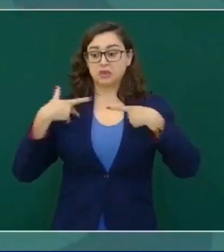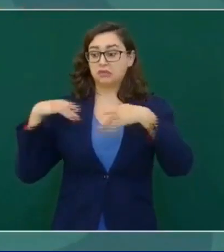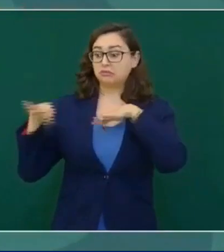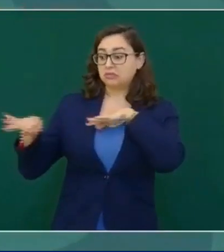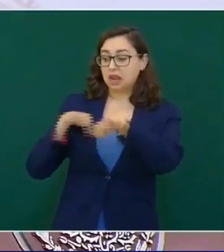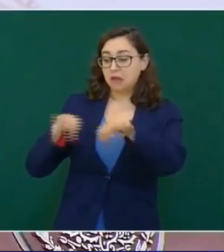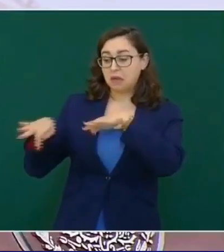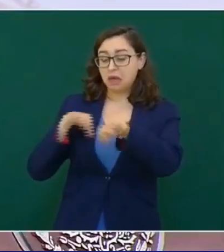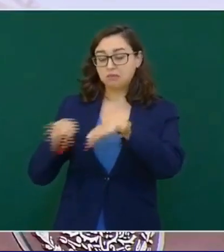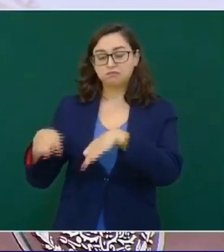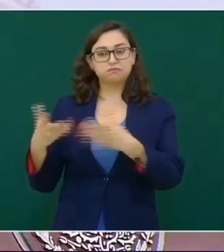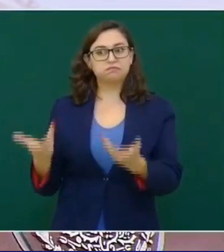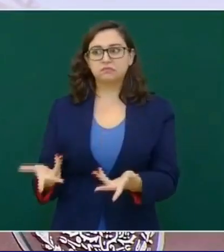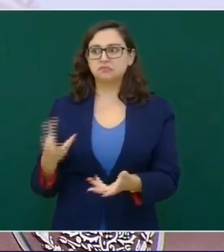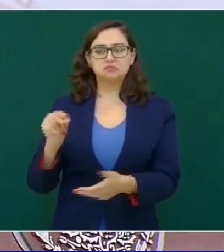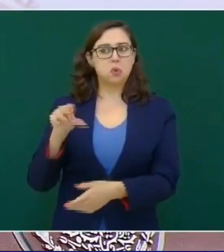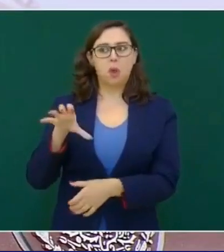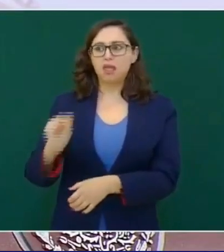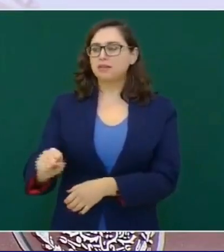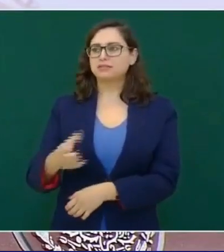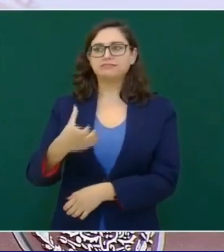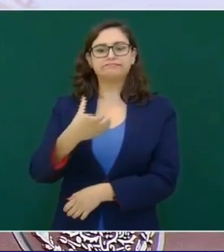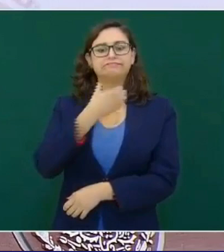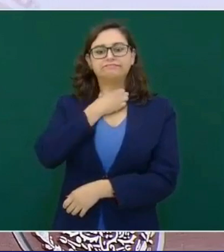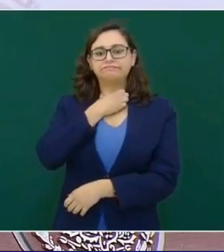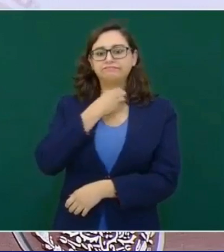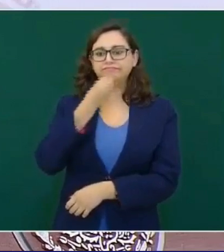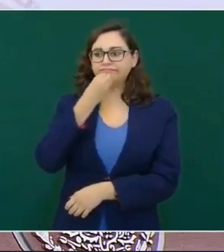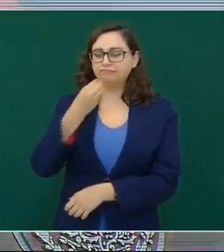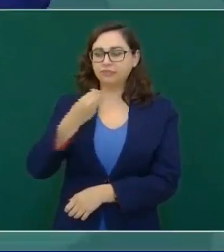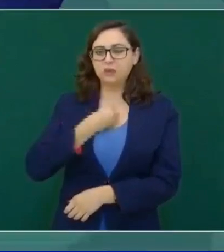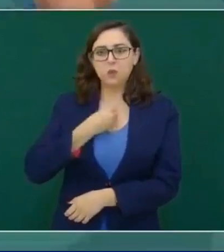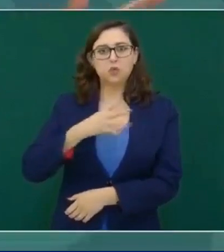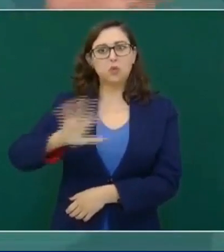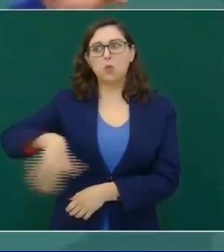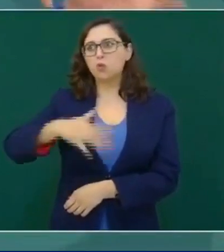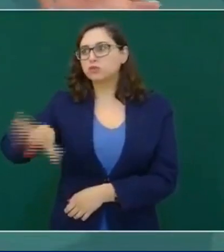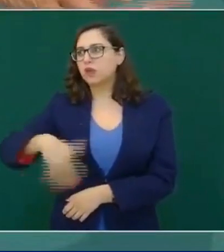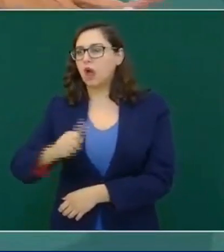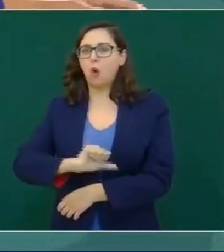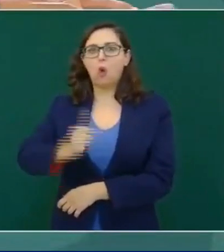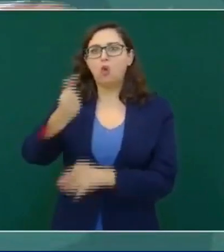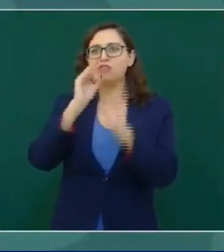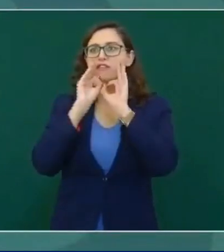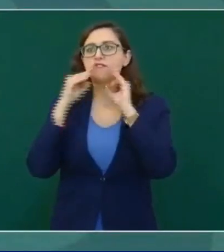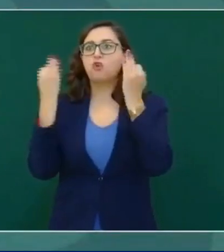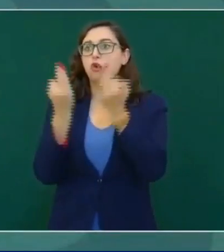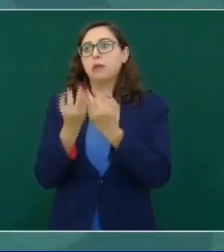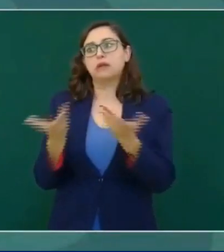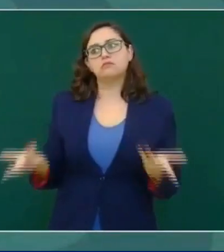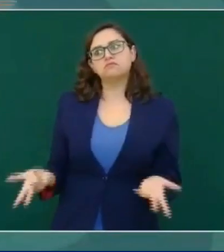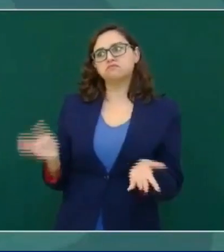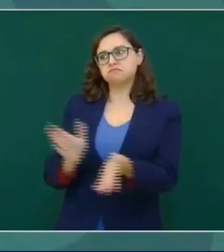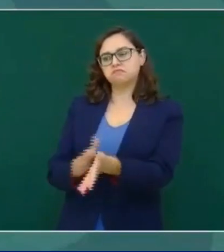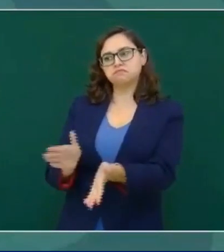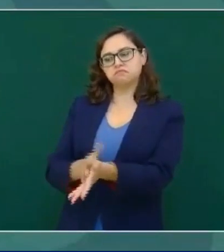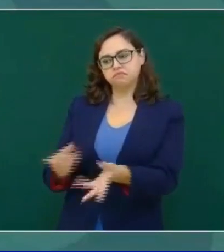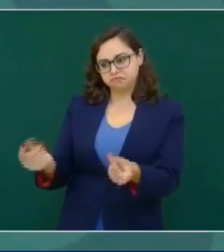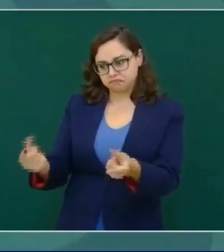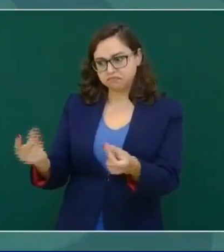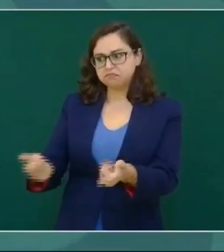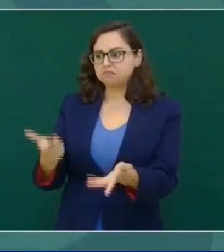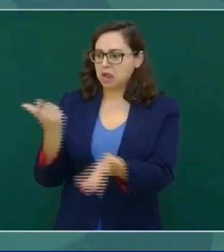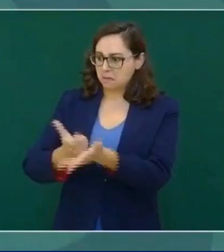la vida, y de manera hipócrita decían, hay que cobrarles los impuestos. ¿De dónde iban a